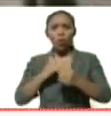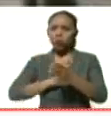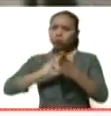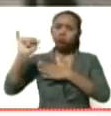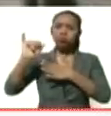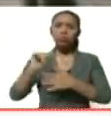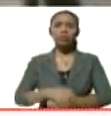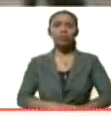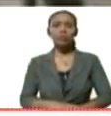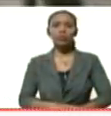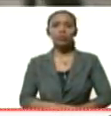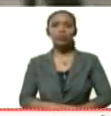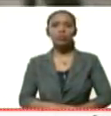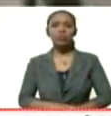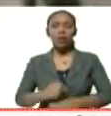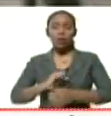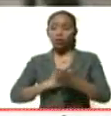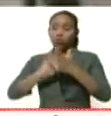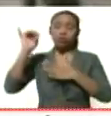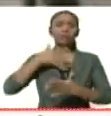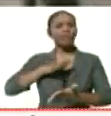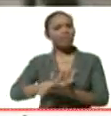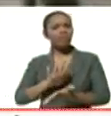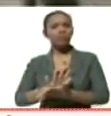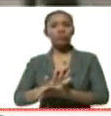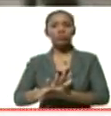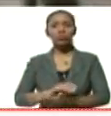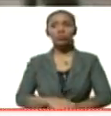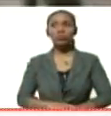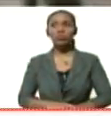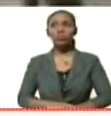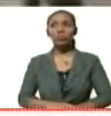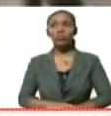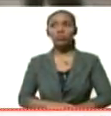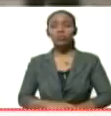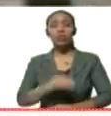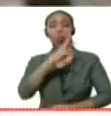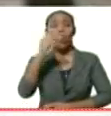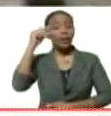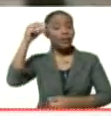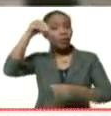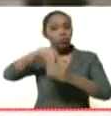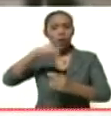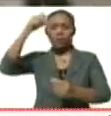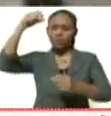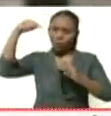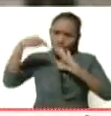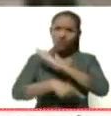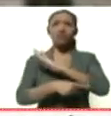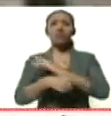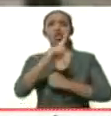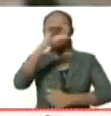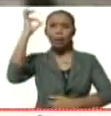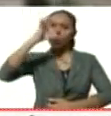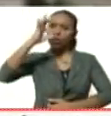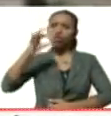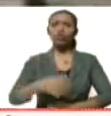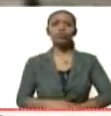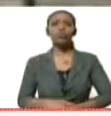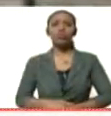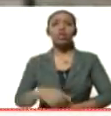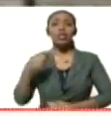cordura, máxima serenidad y cuarentena radical al 100%. Y